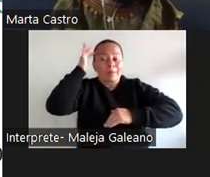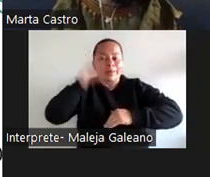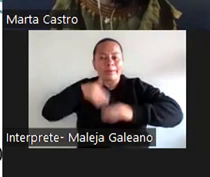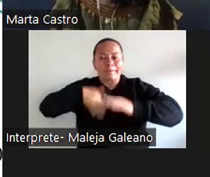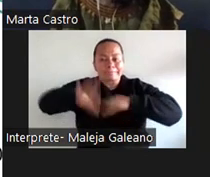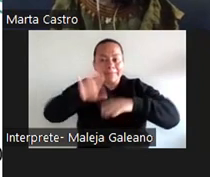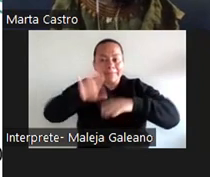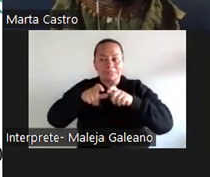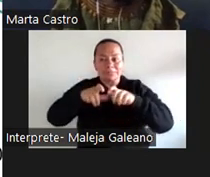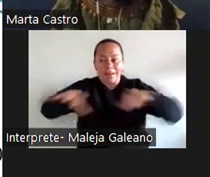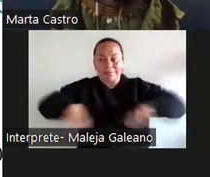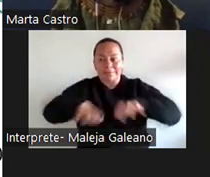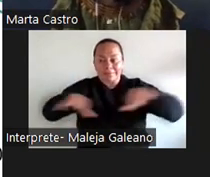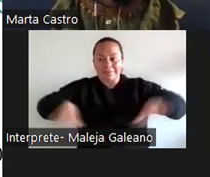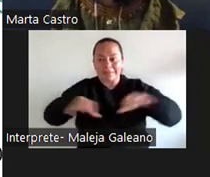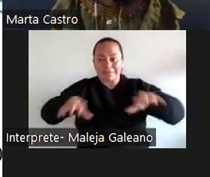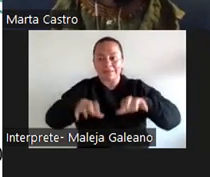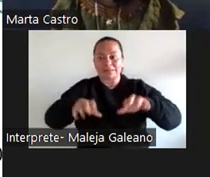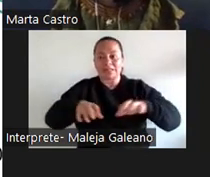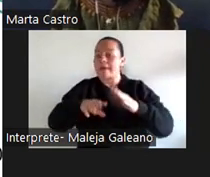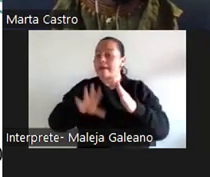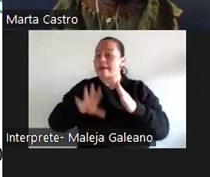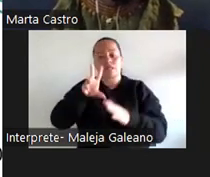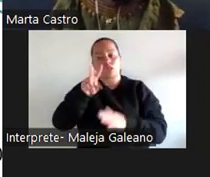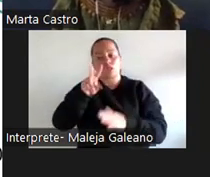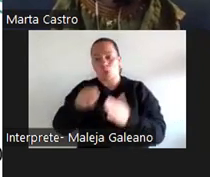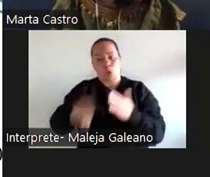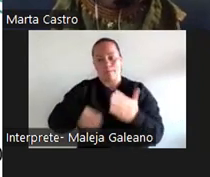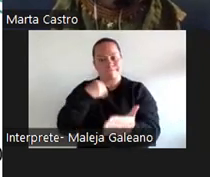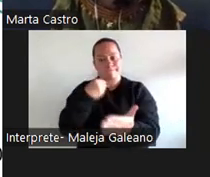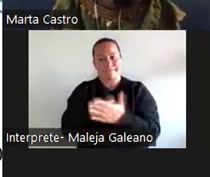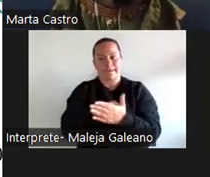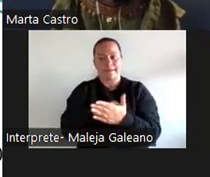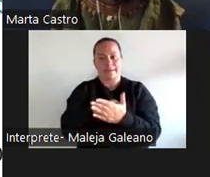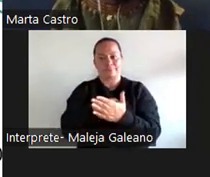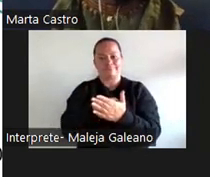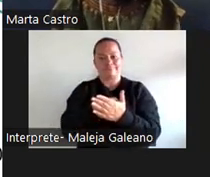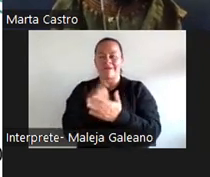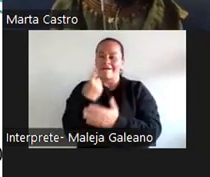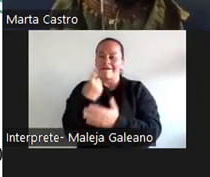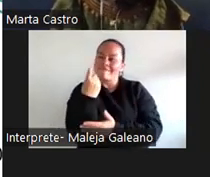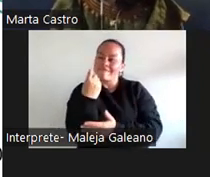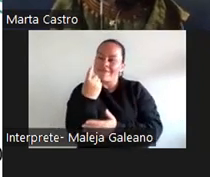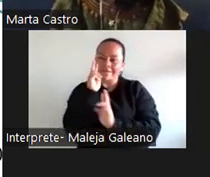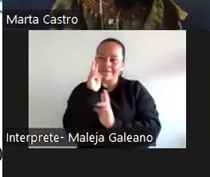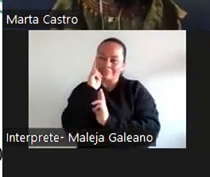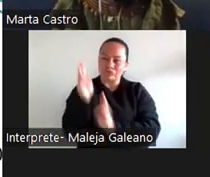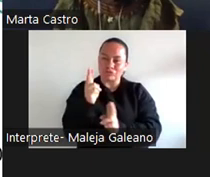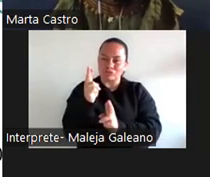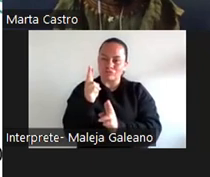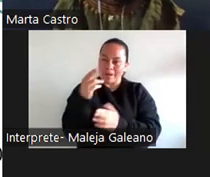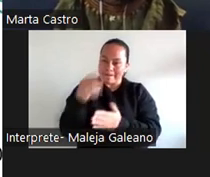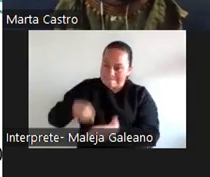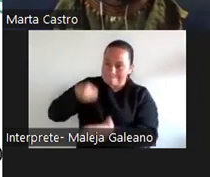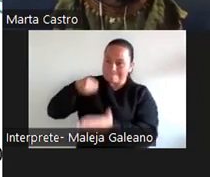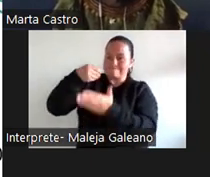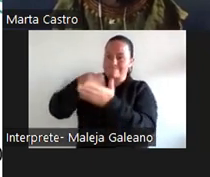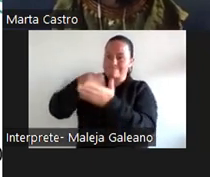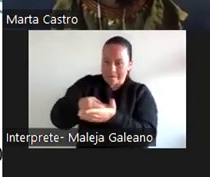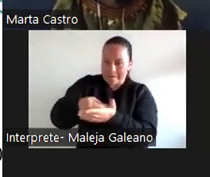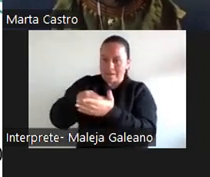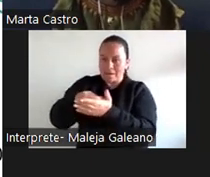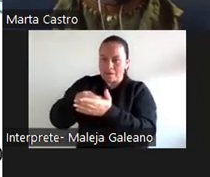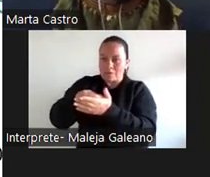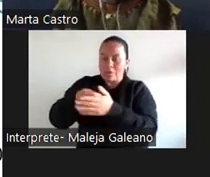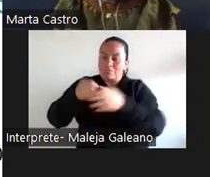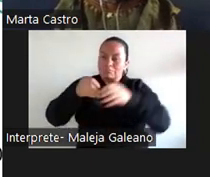actividades son no remuneradas no reconocidas no retribuidas no redistribuida